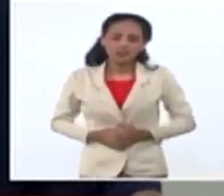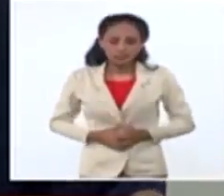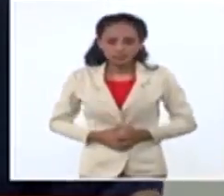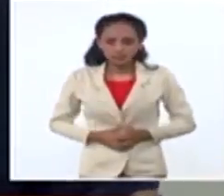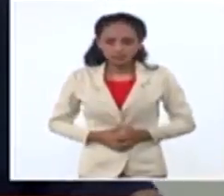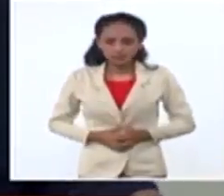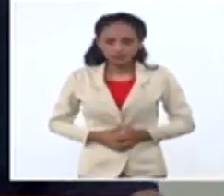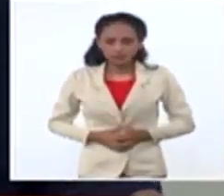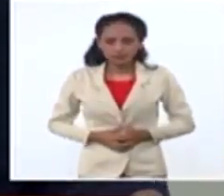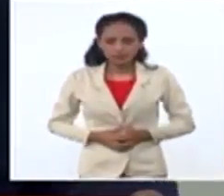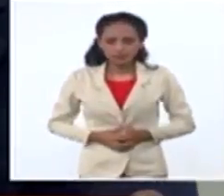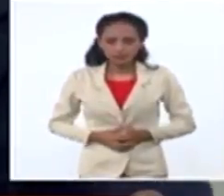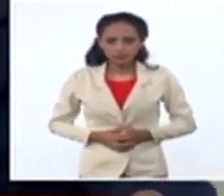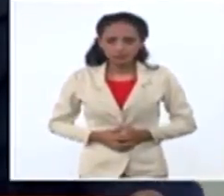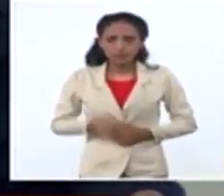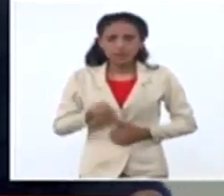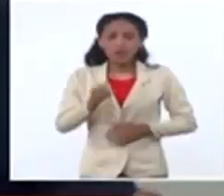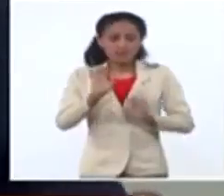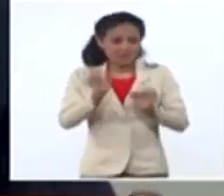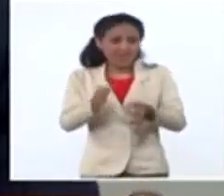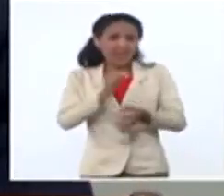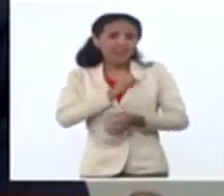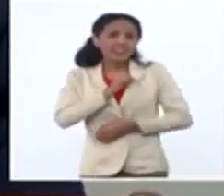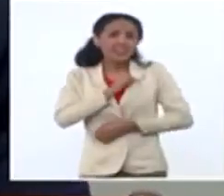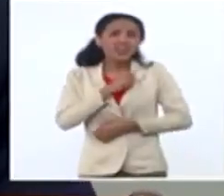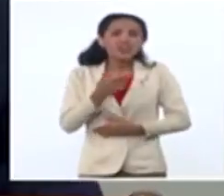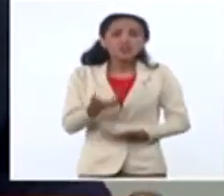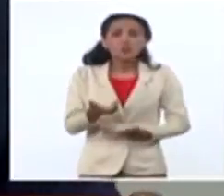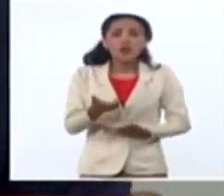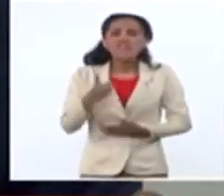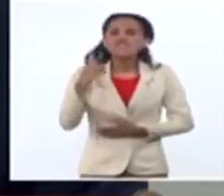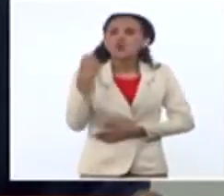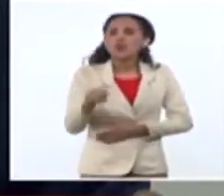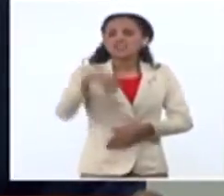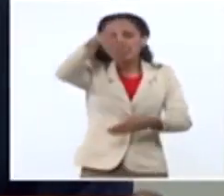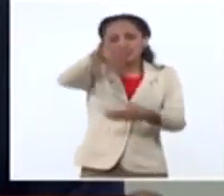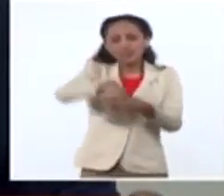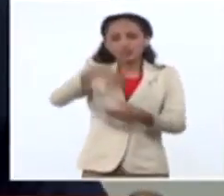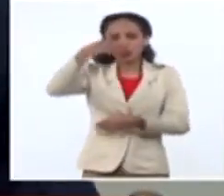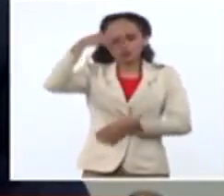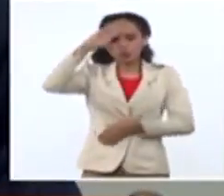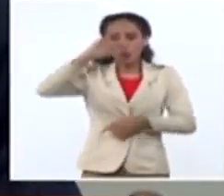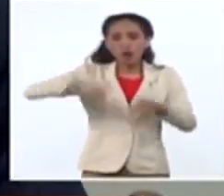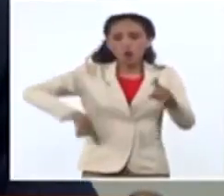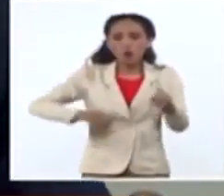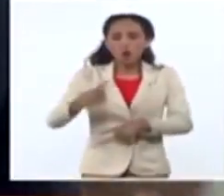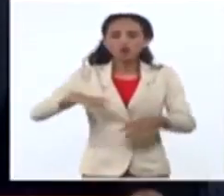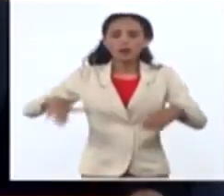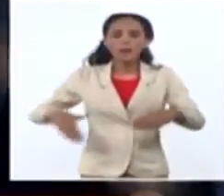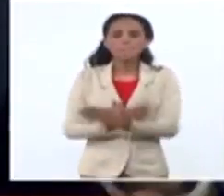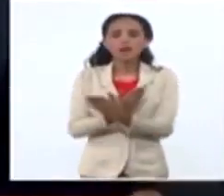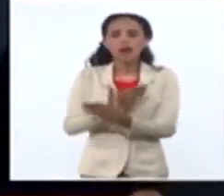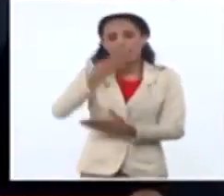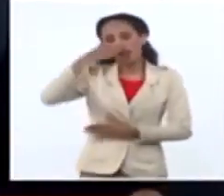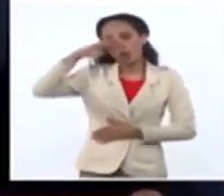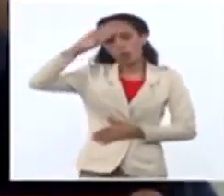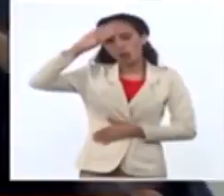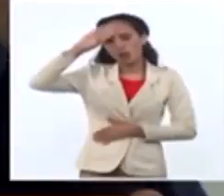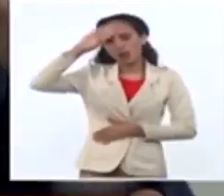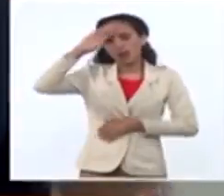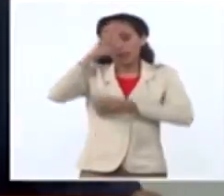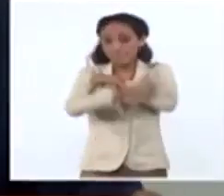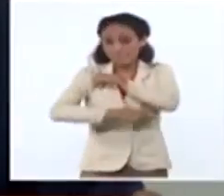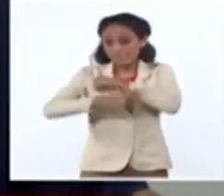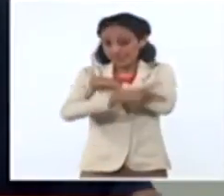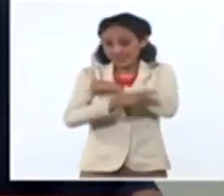expresos al acoso e incluso a la violencia contra las embajadas cubanas en los países